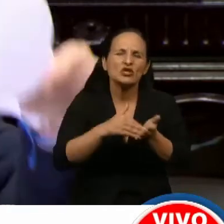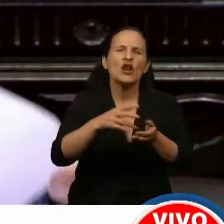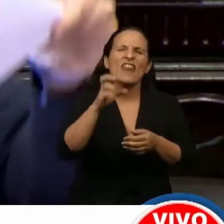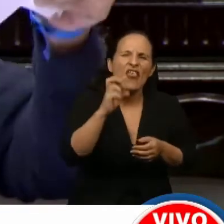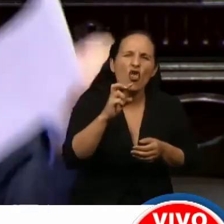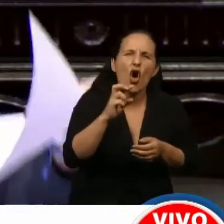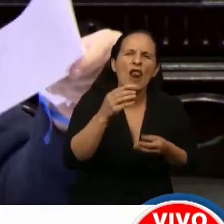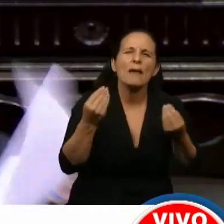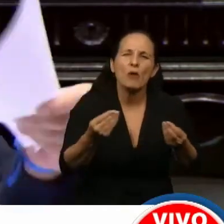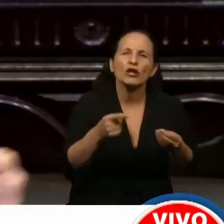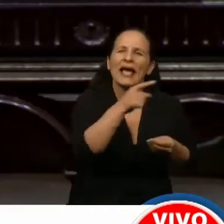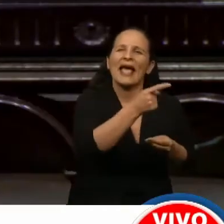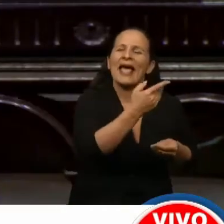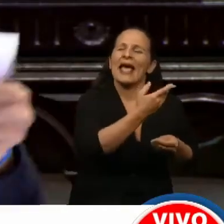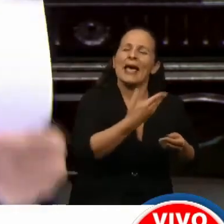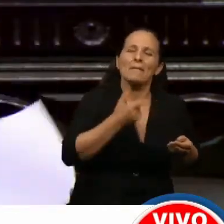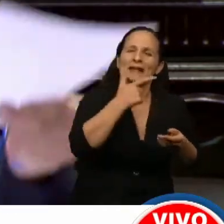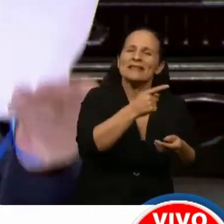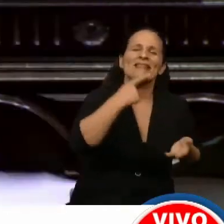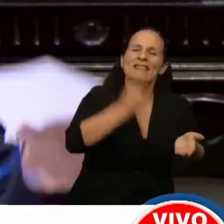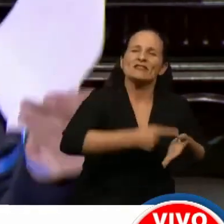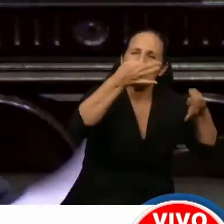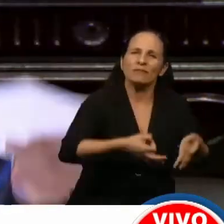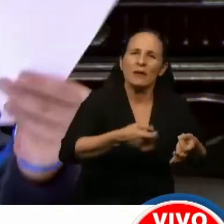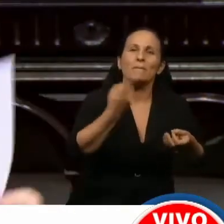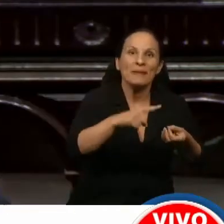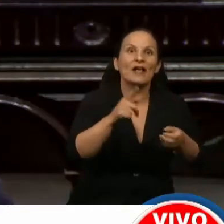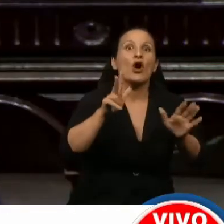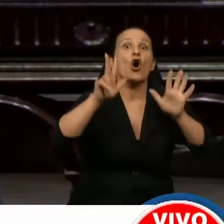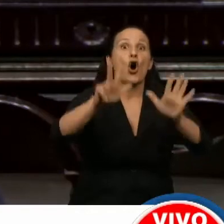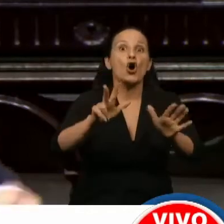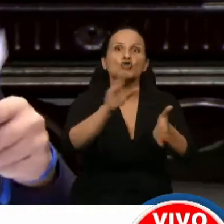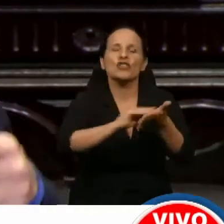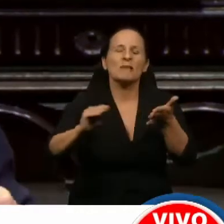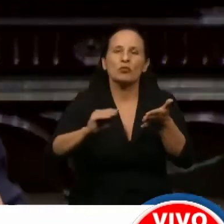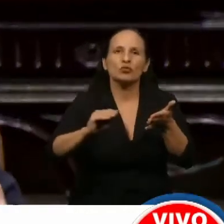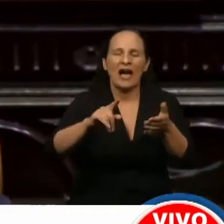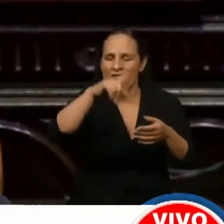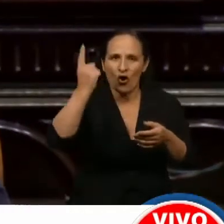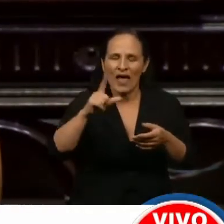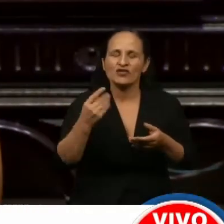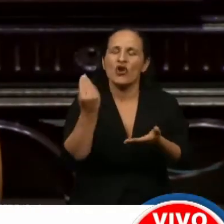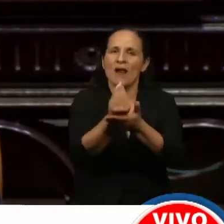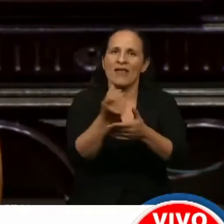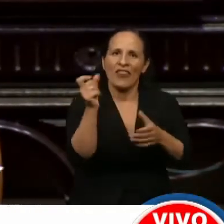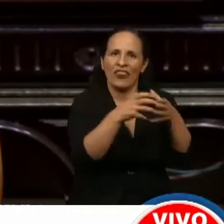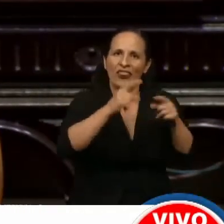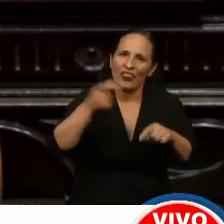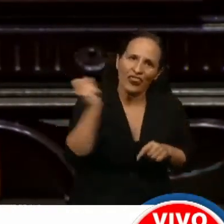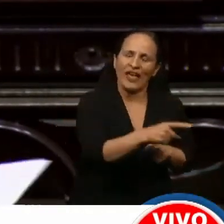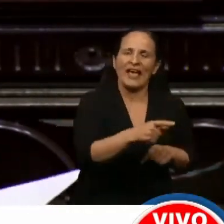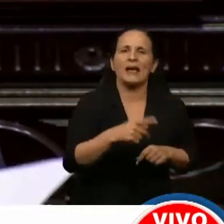argentinos porque no toma las medidas que tiene que tomar, pero tienen 8 diputados nacionales más. Perdemos 20 mil millones de